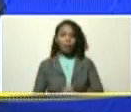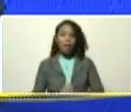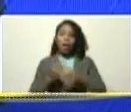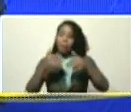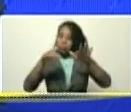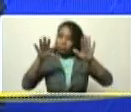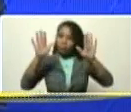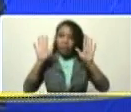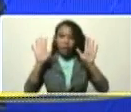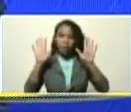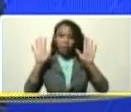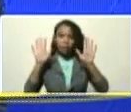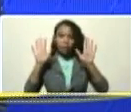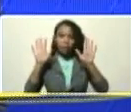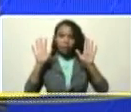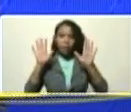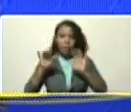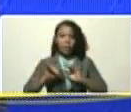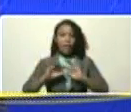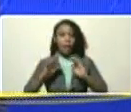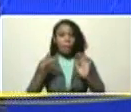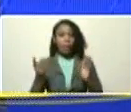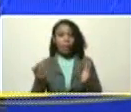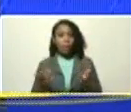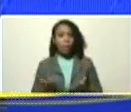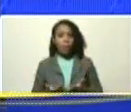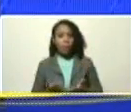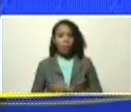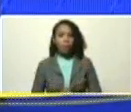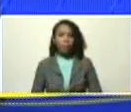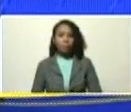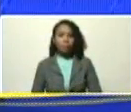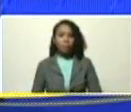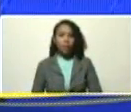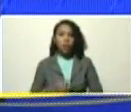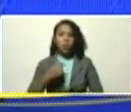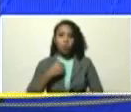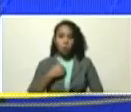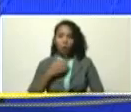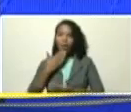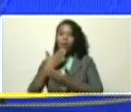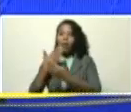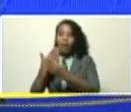pesar de la pandemia. Yo le agradecí